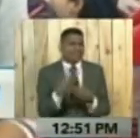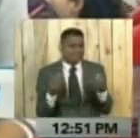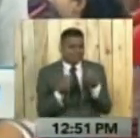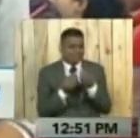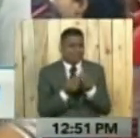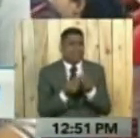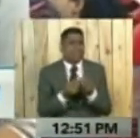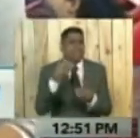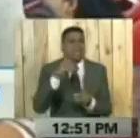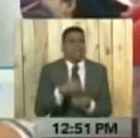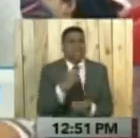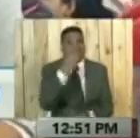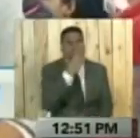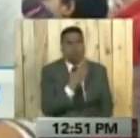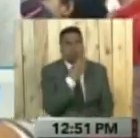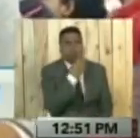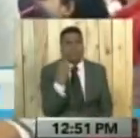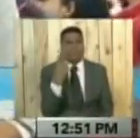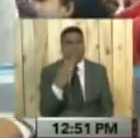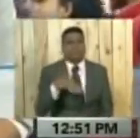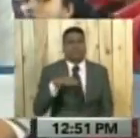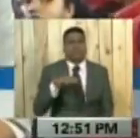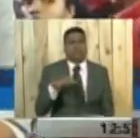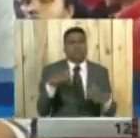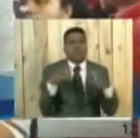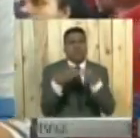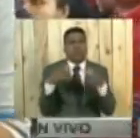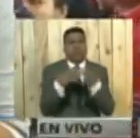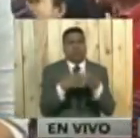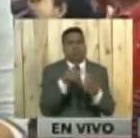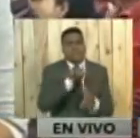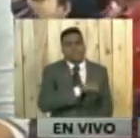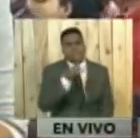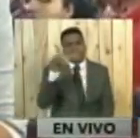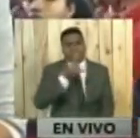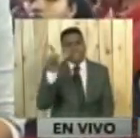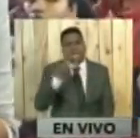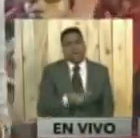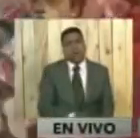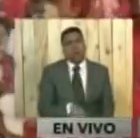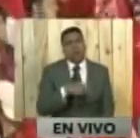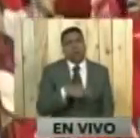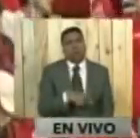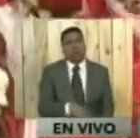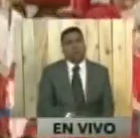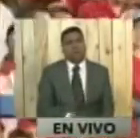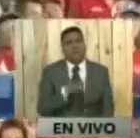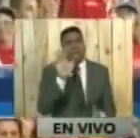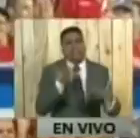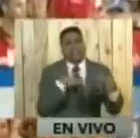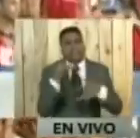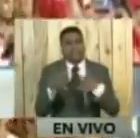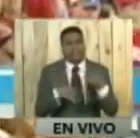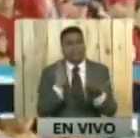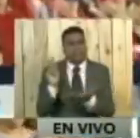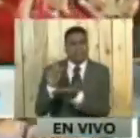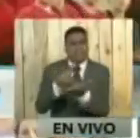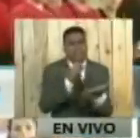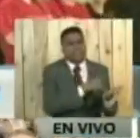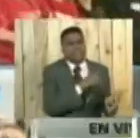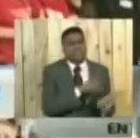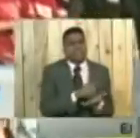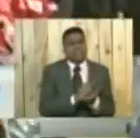este espacio para la juramentación del equipo político del Partido Socialista Unido de Venezuela. Actividad que cuenta con la participación del